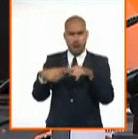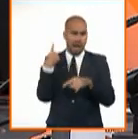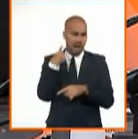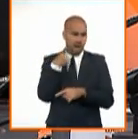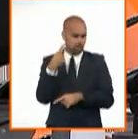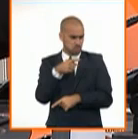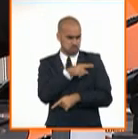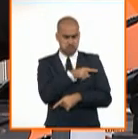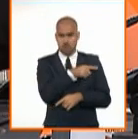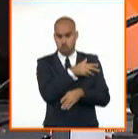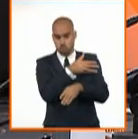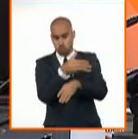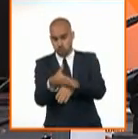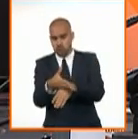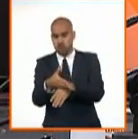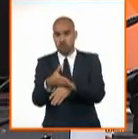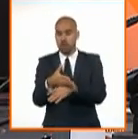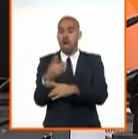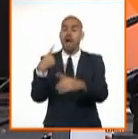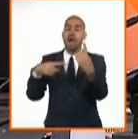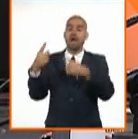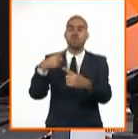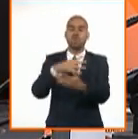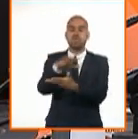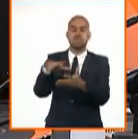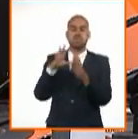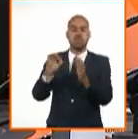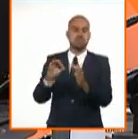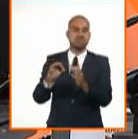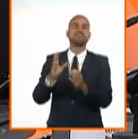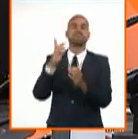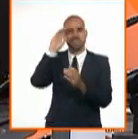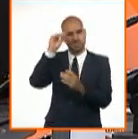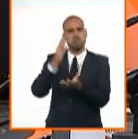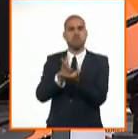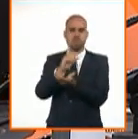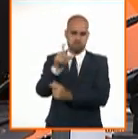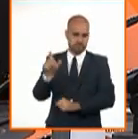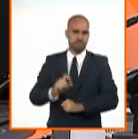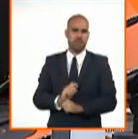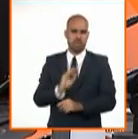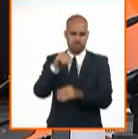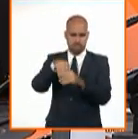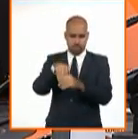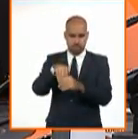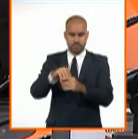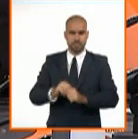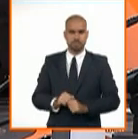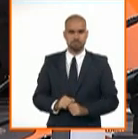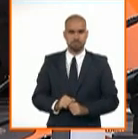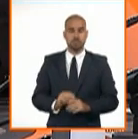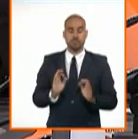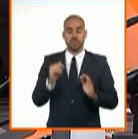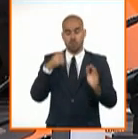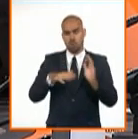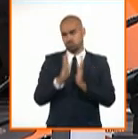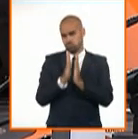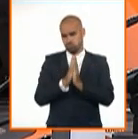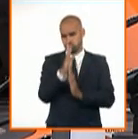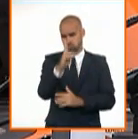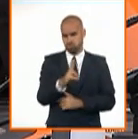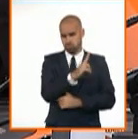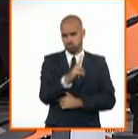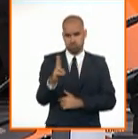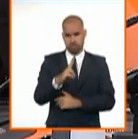de ellas han tenido un escenario en instituciones educacionales a propósito hoy el papá francisco pues